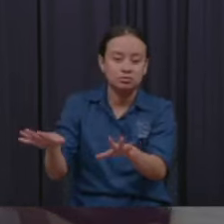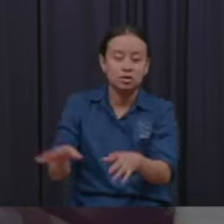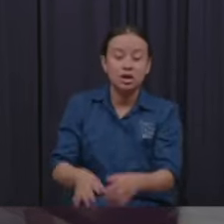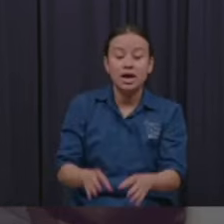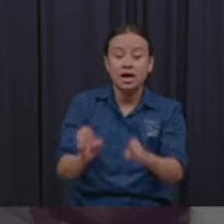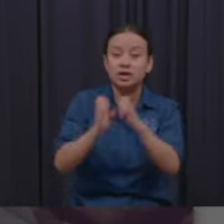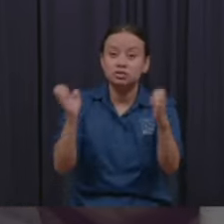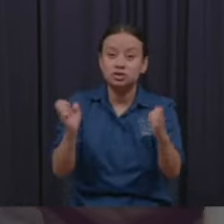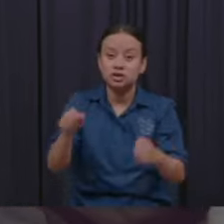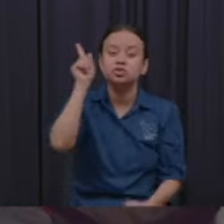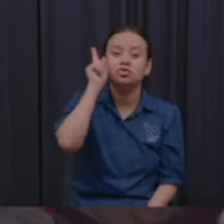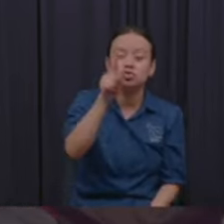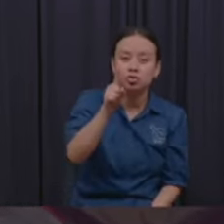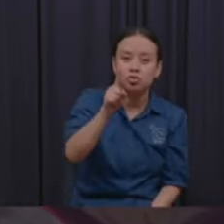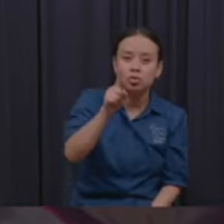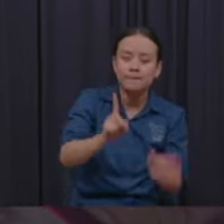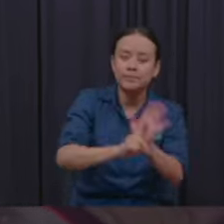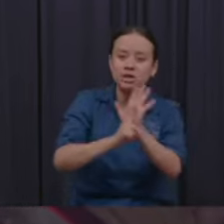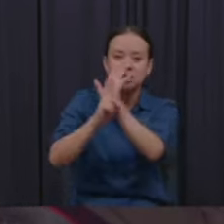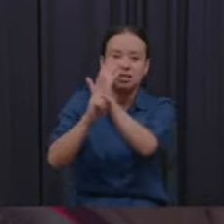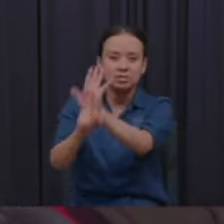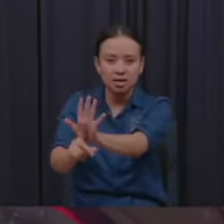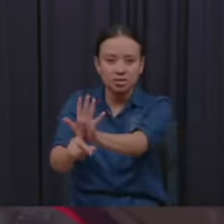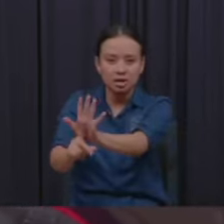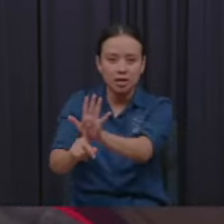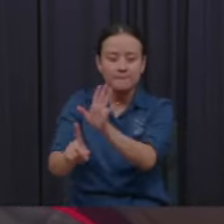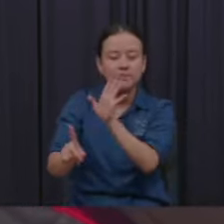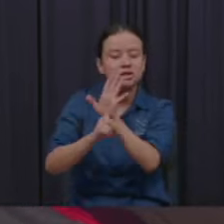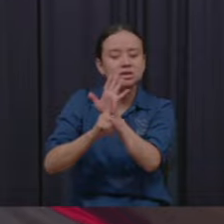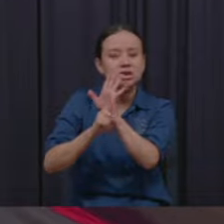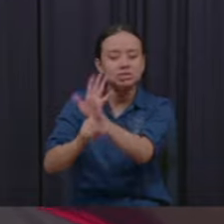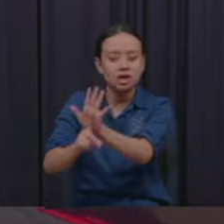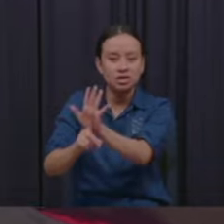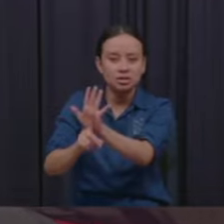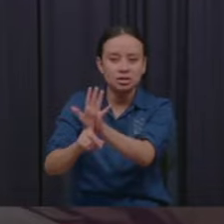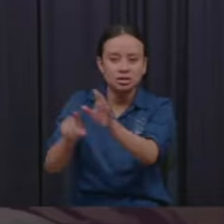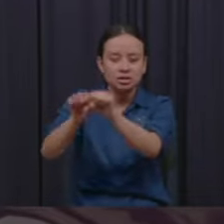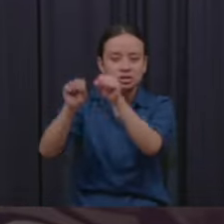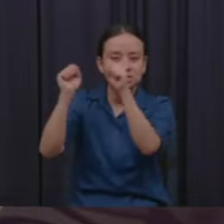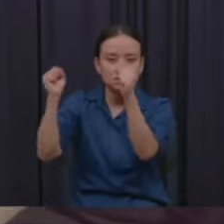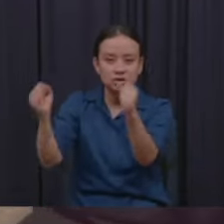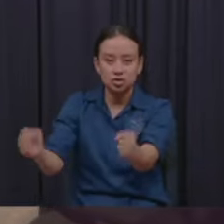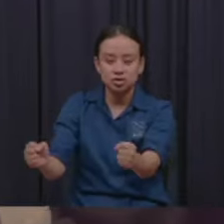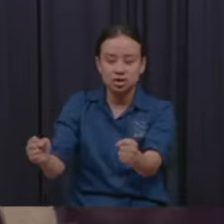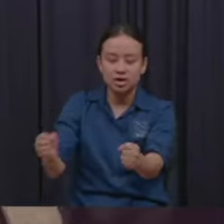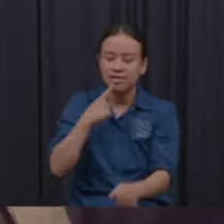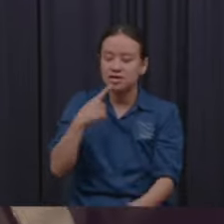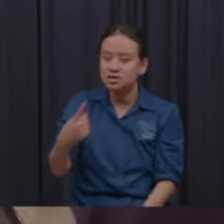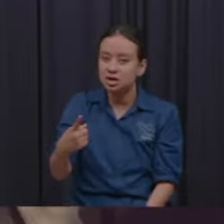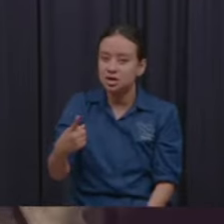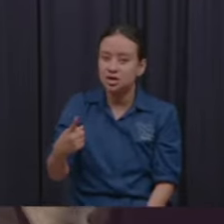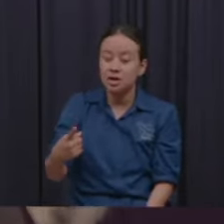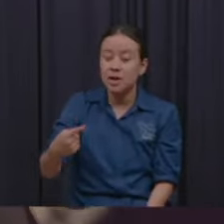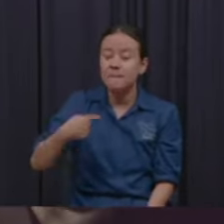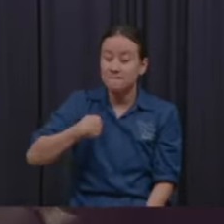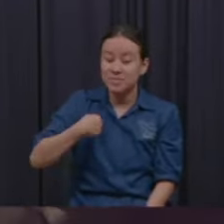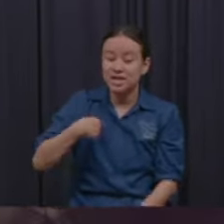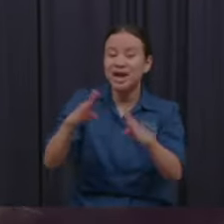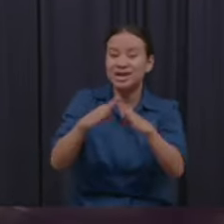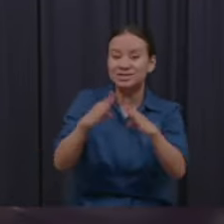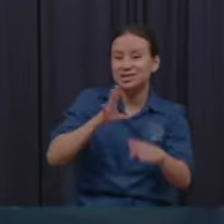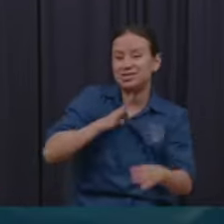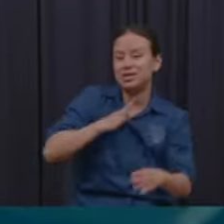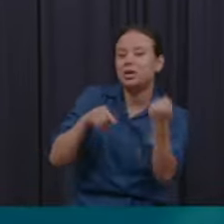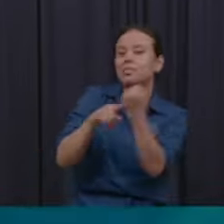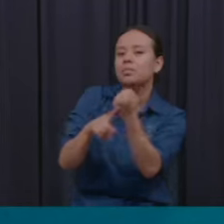cosas ocurren. Y entonces, sacerdote, pastor, vengo a comunicarle esto a usted. Y dice la palabra del Señor que el sacerdote